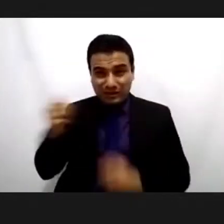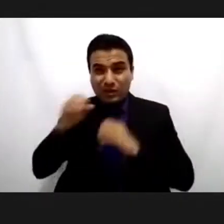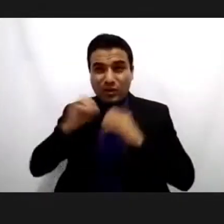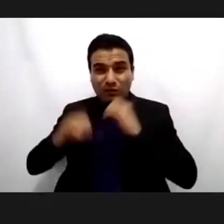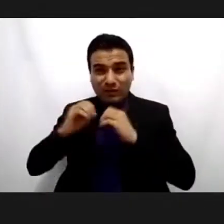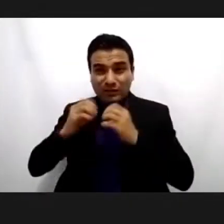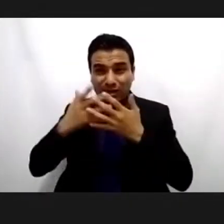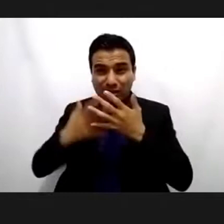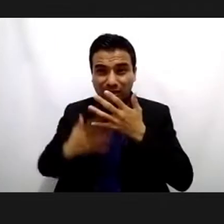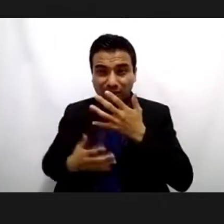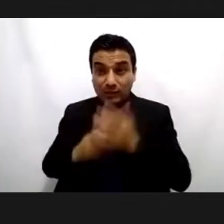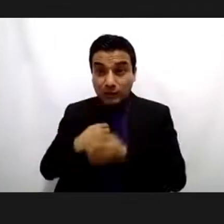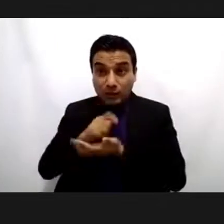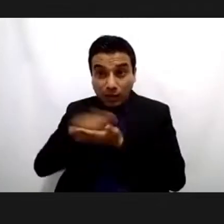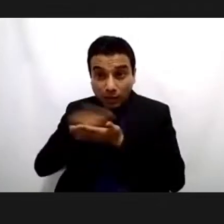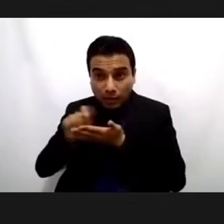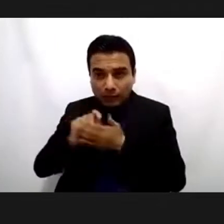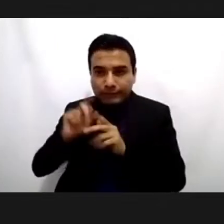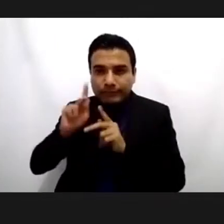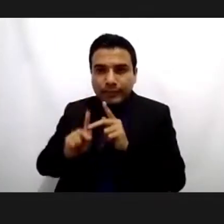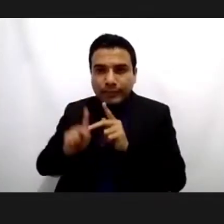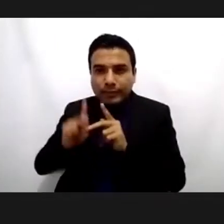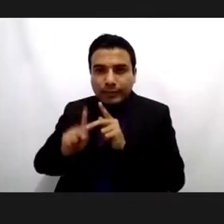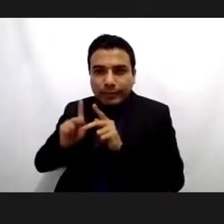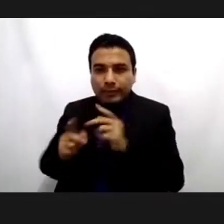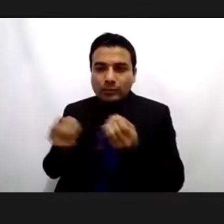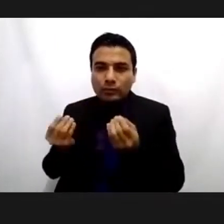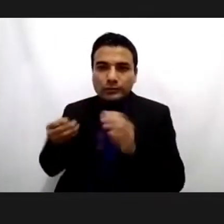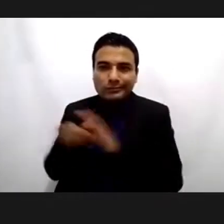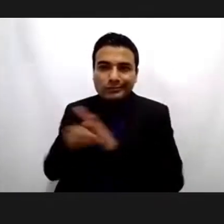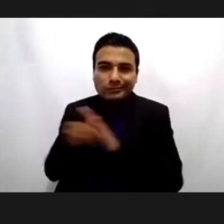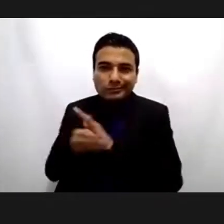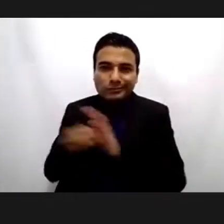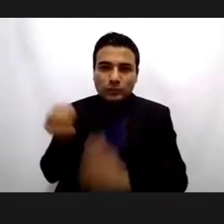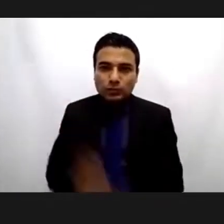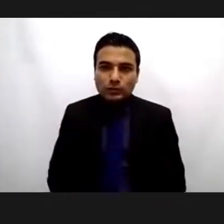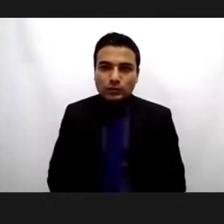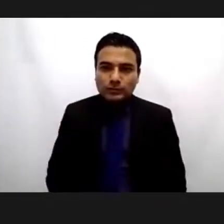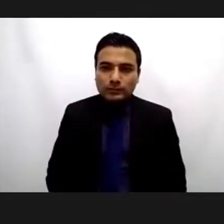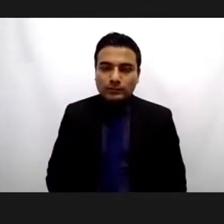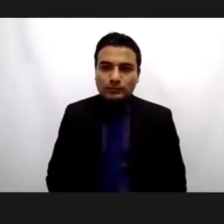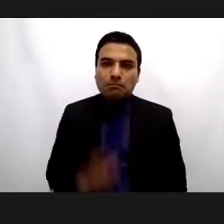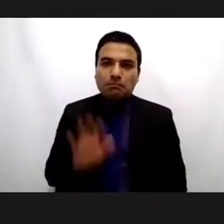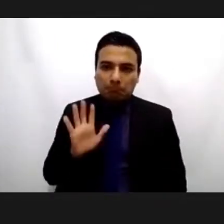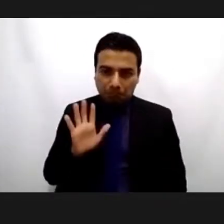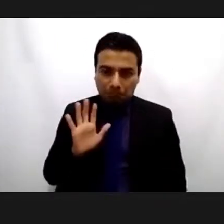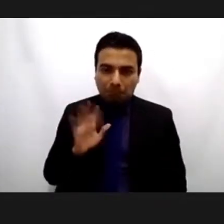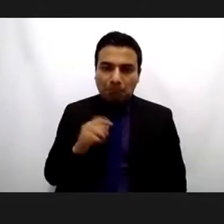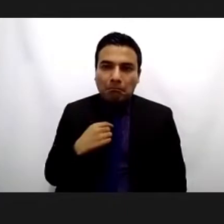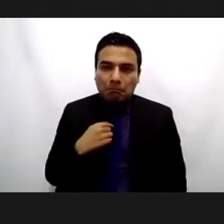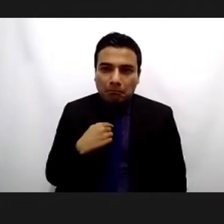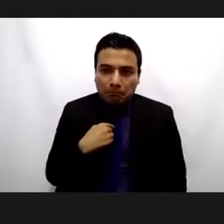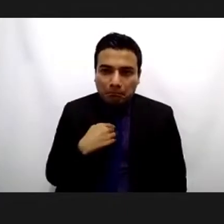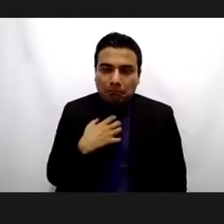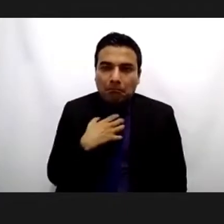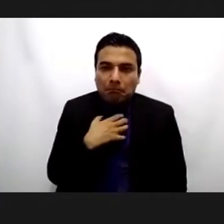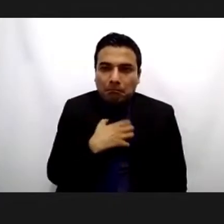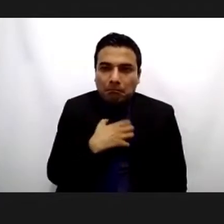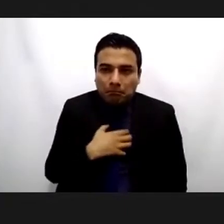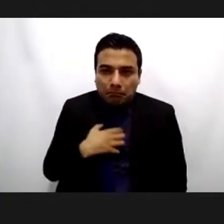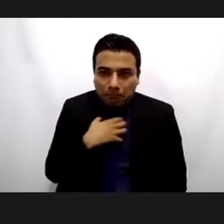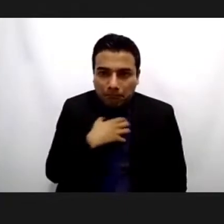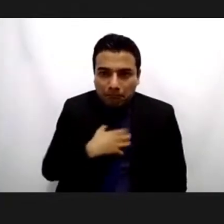terminar. Pero lo que de alguna manera me consuela, por llamarlo de alguna manera, o